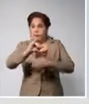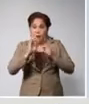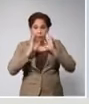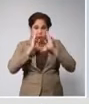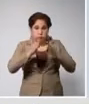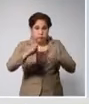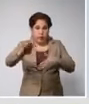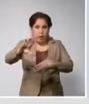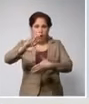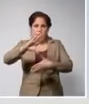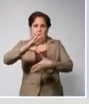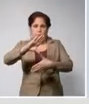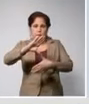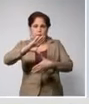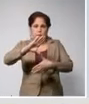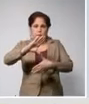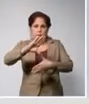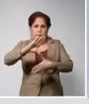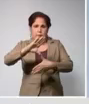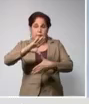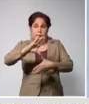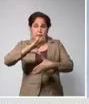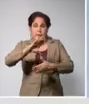la pandemia, con el